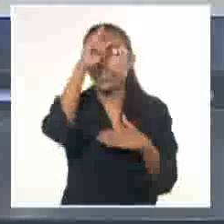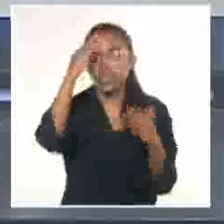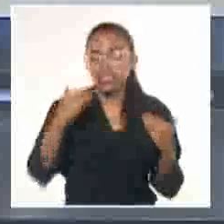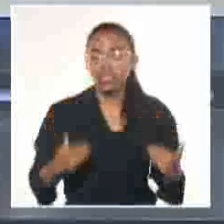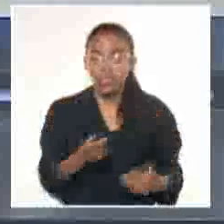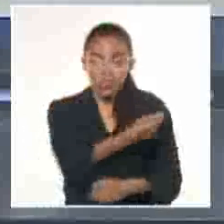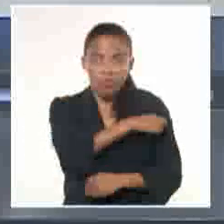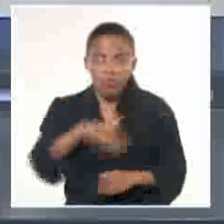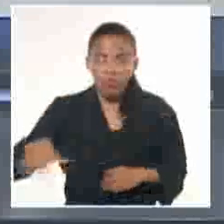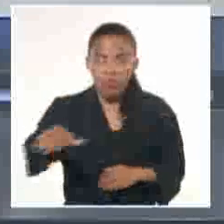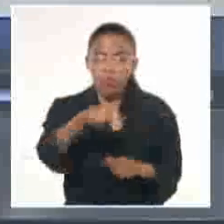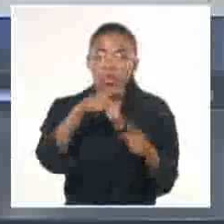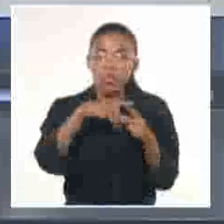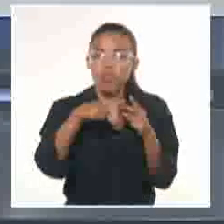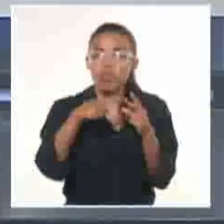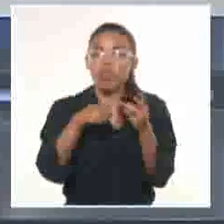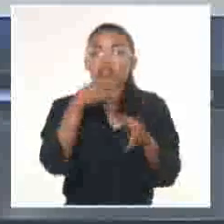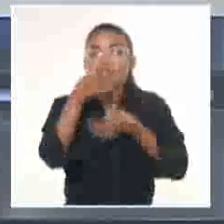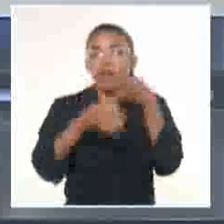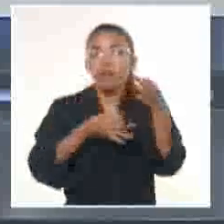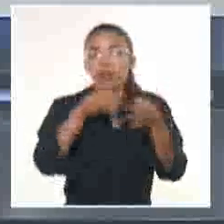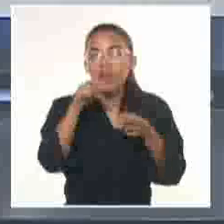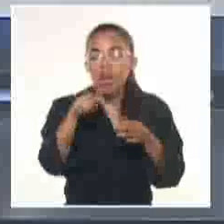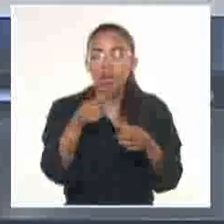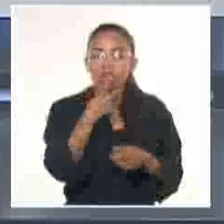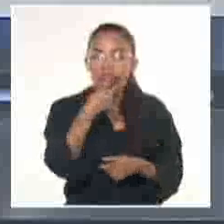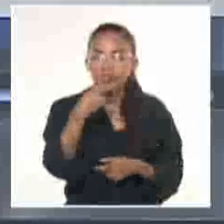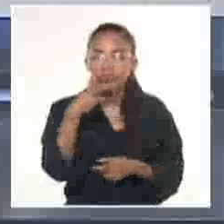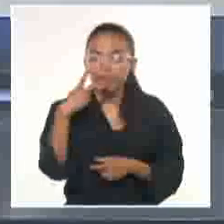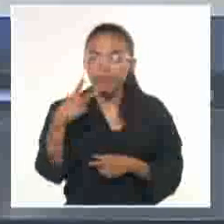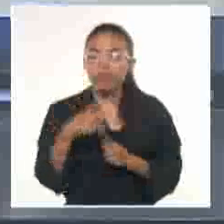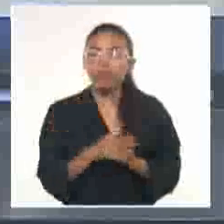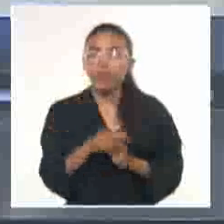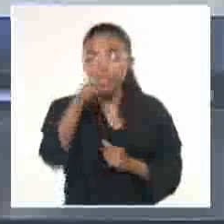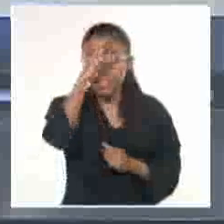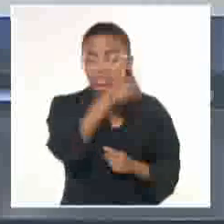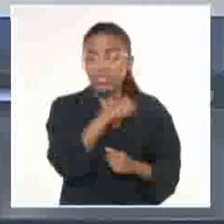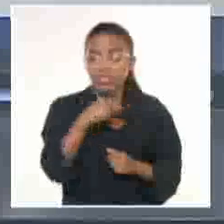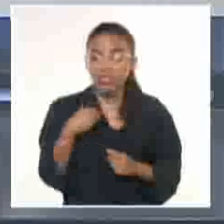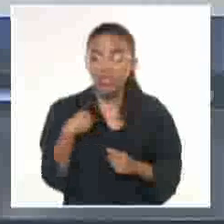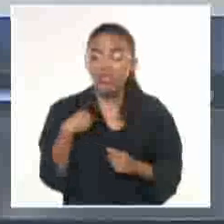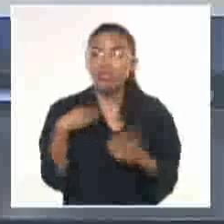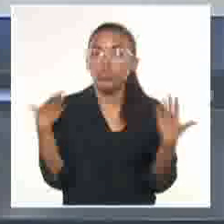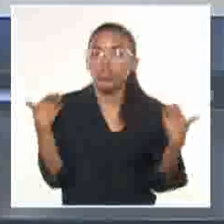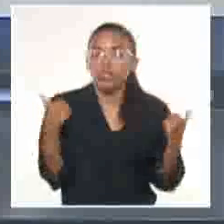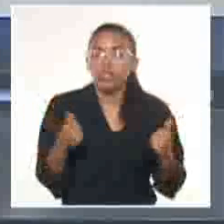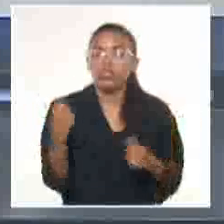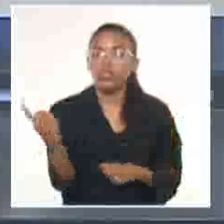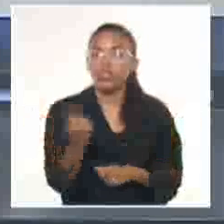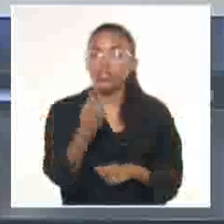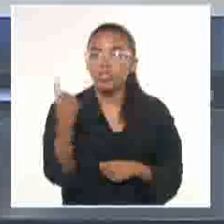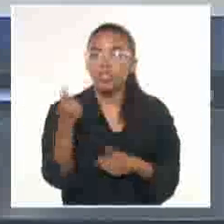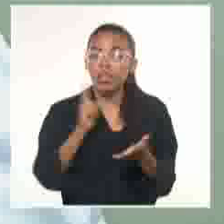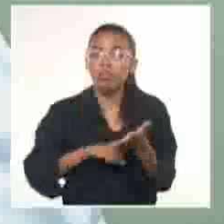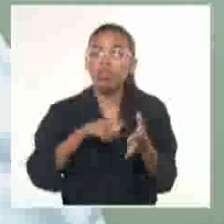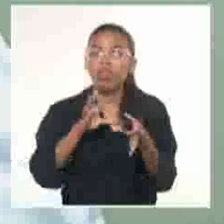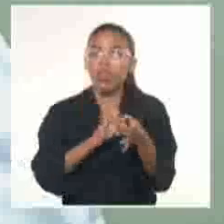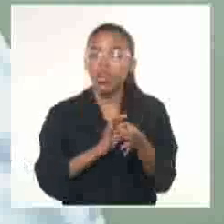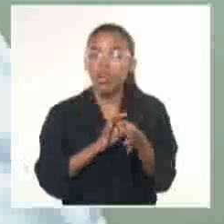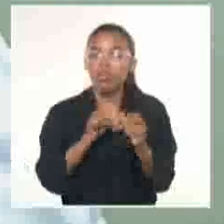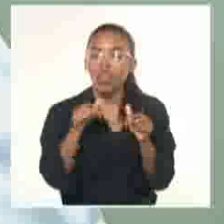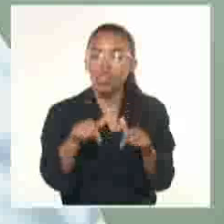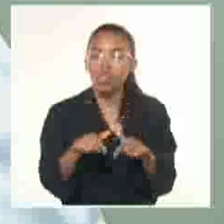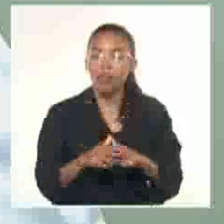ética y profesionalidad de nuestros galenos, reflexionó el doctor Raúl Luis Aparicio Suárez, director nacional de posgrados del MINSAP. A